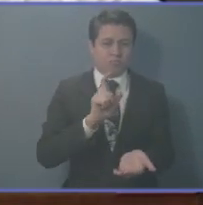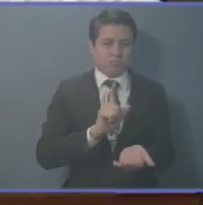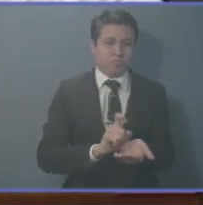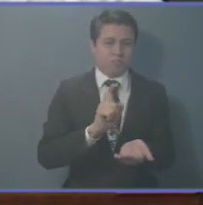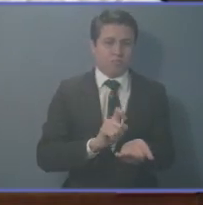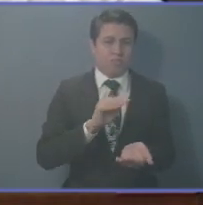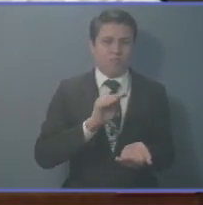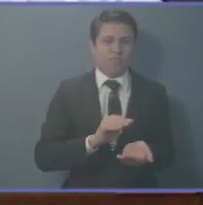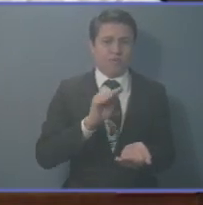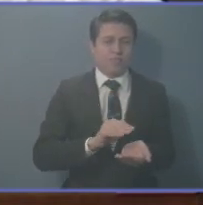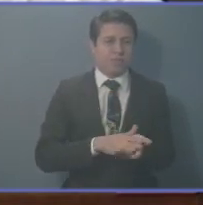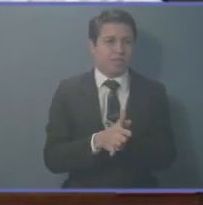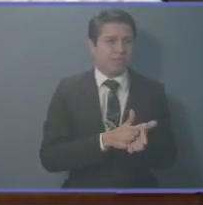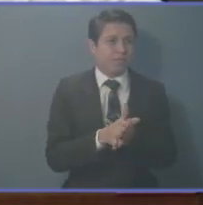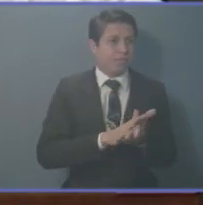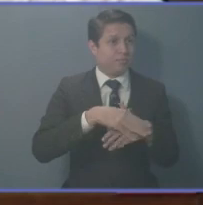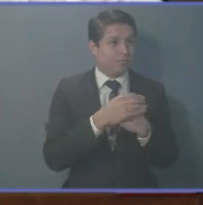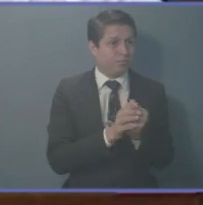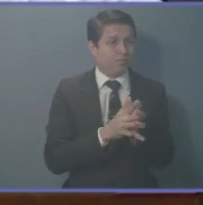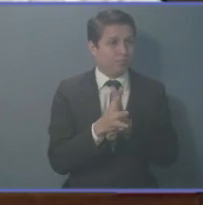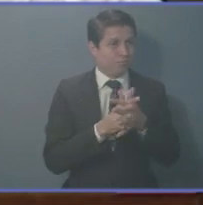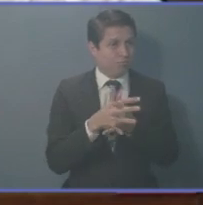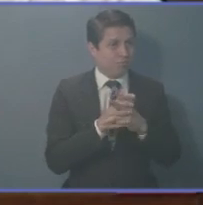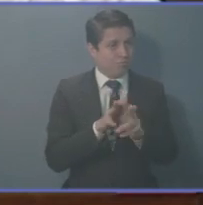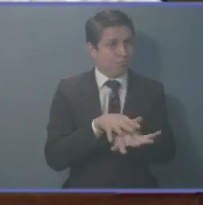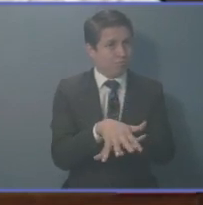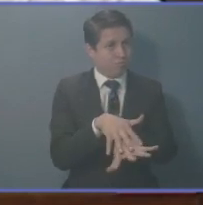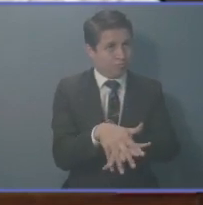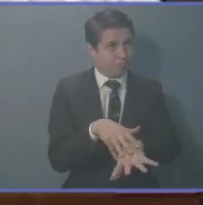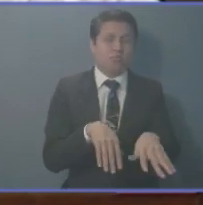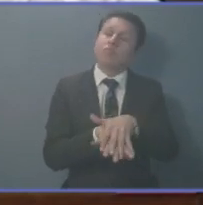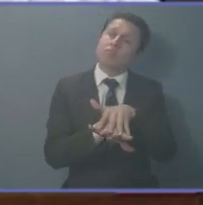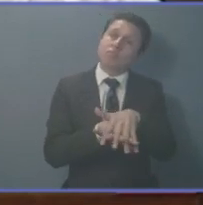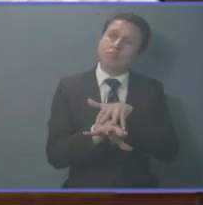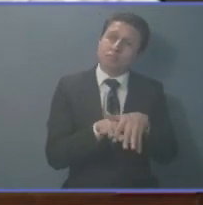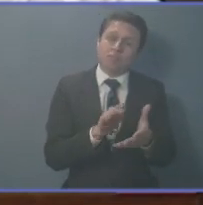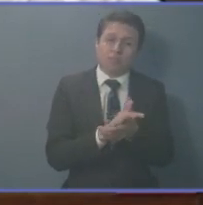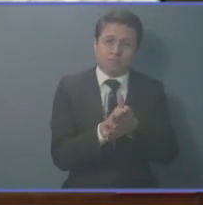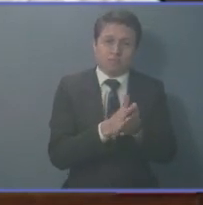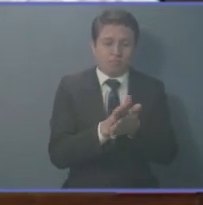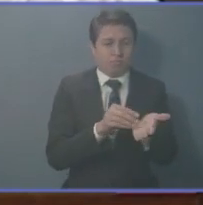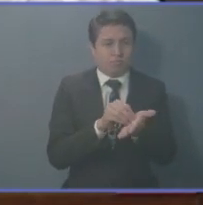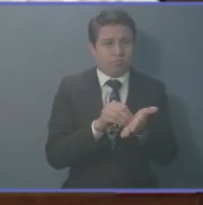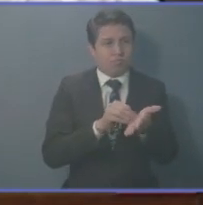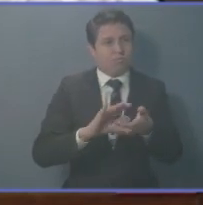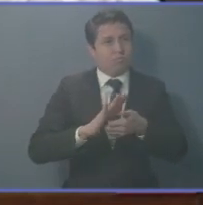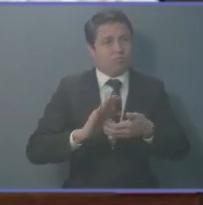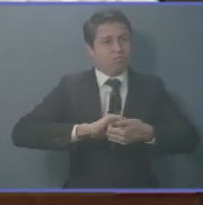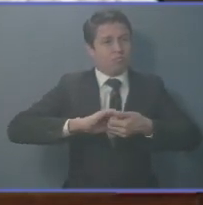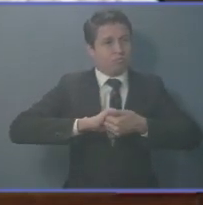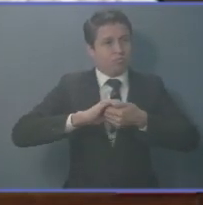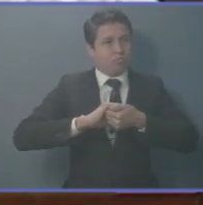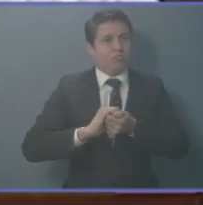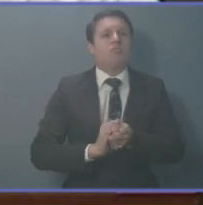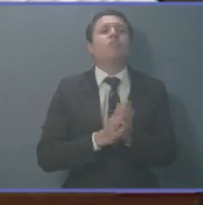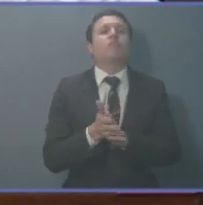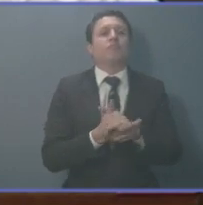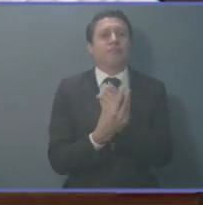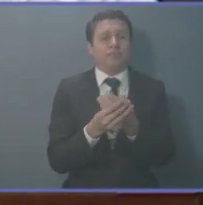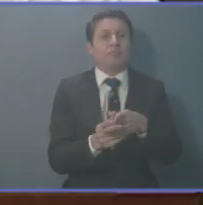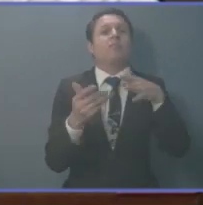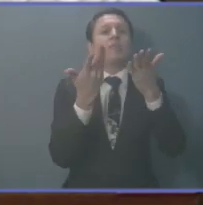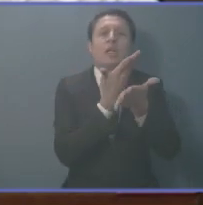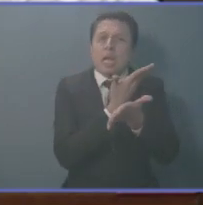la cual debe utilizar de manera obligatoria al estar en contacto con otras personas. 4. Aislar a la persona hasta que sea